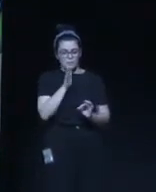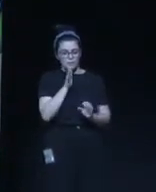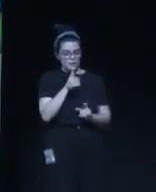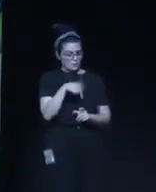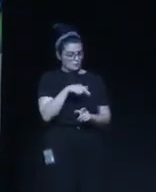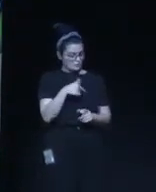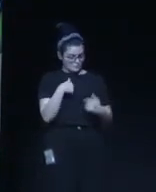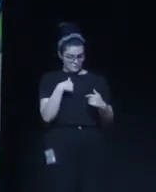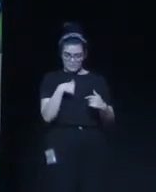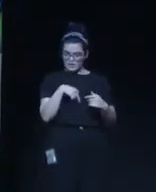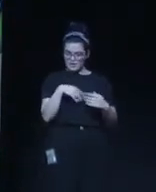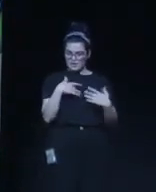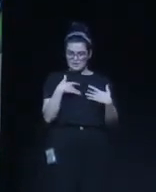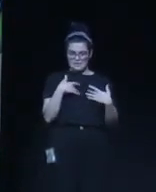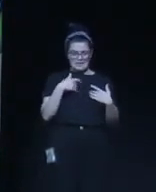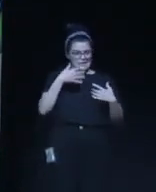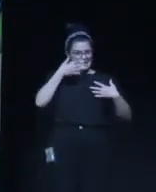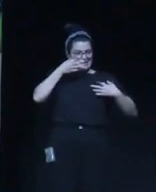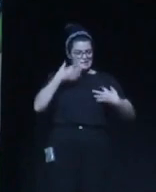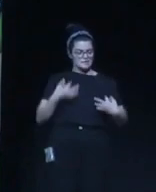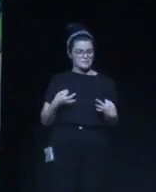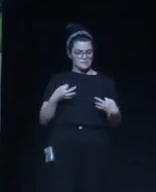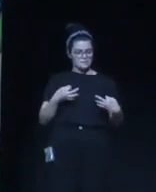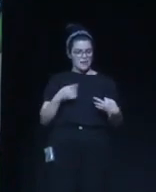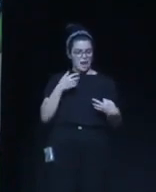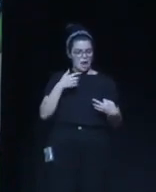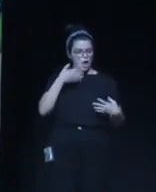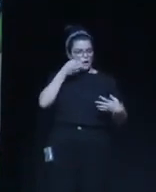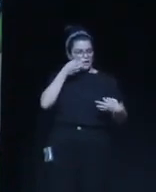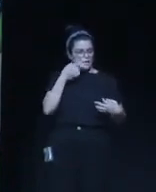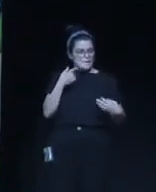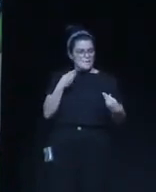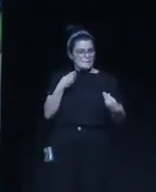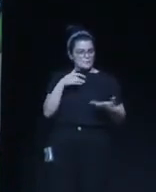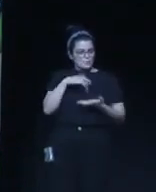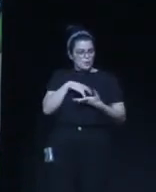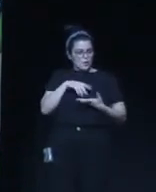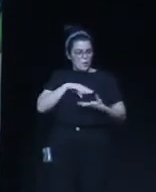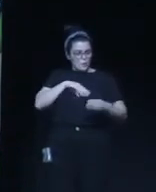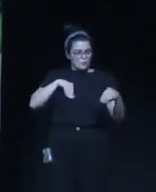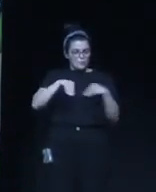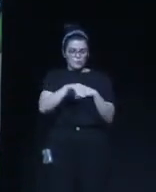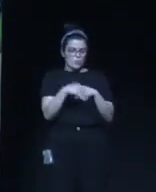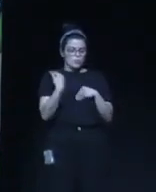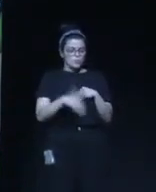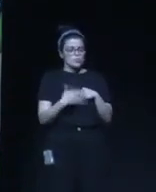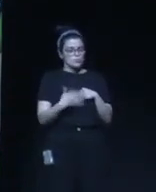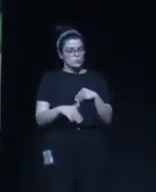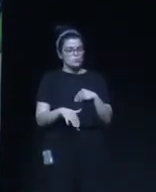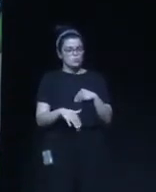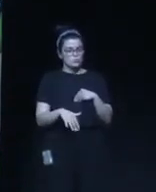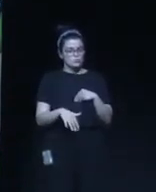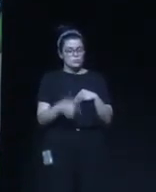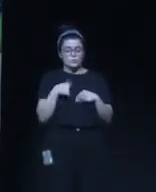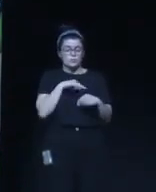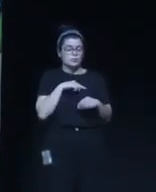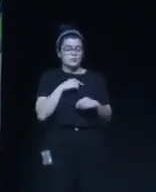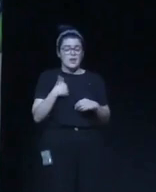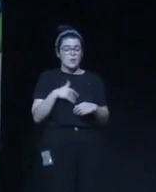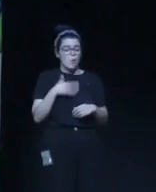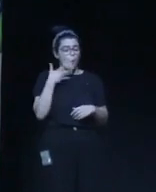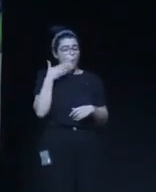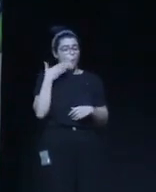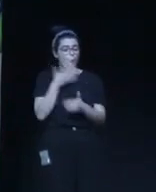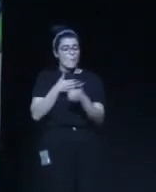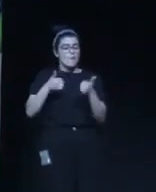estamos aquí vivir en una zona de sacrificio, ¿no? Entonces supongo que a cambio otras zonas somos de privilegio, porque nos estamos